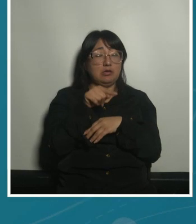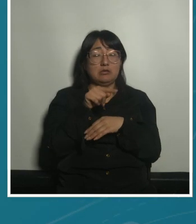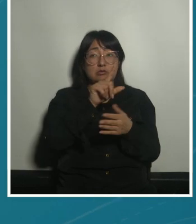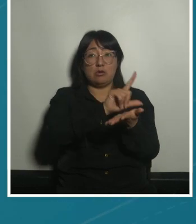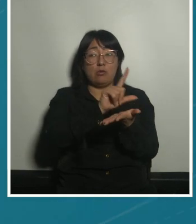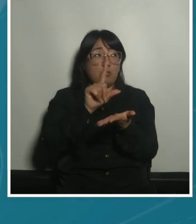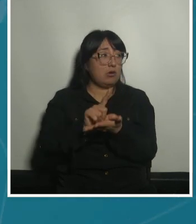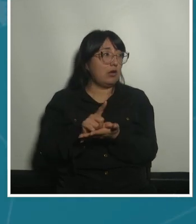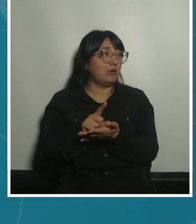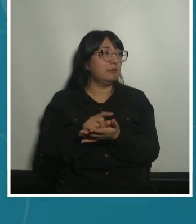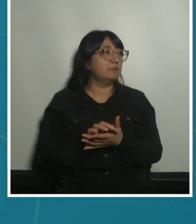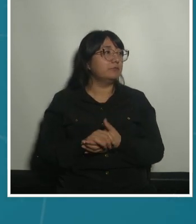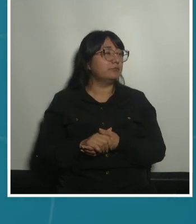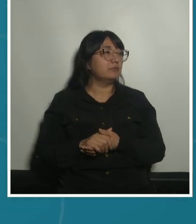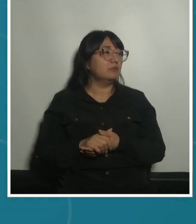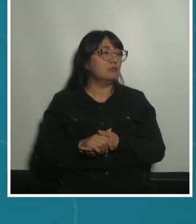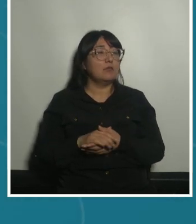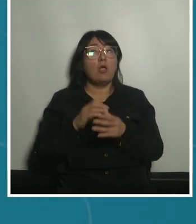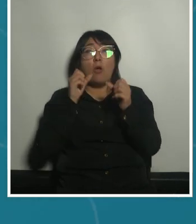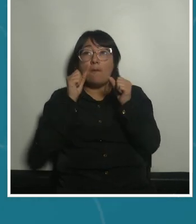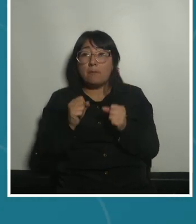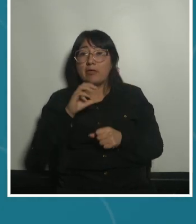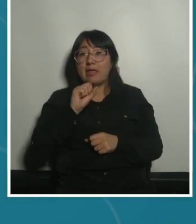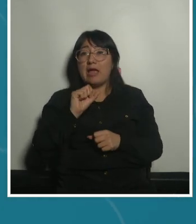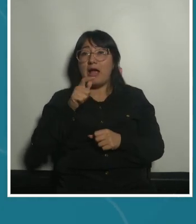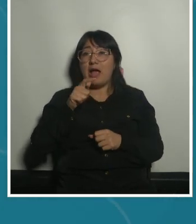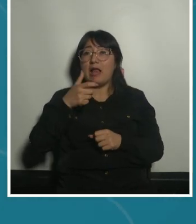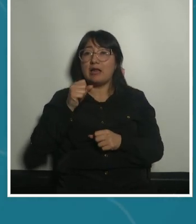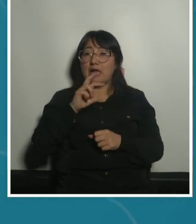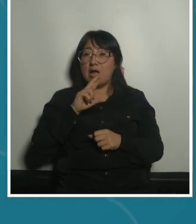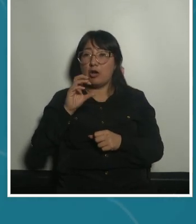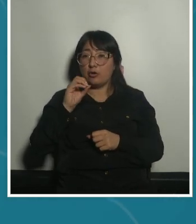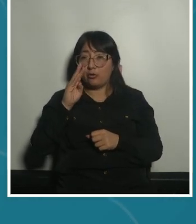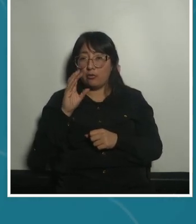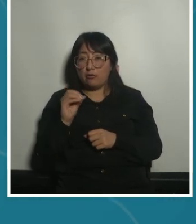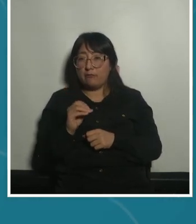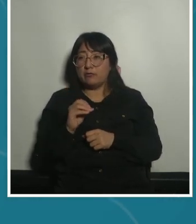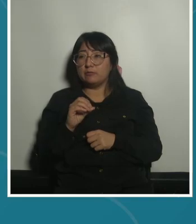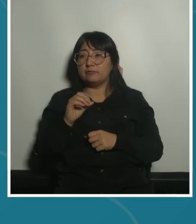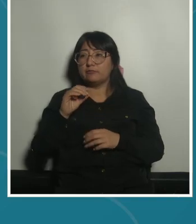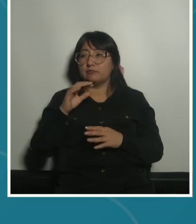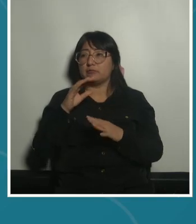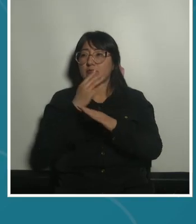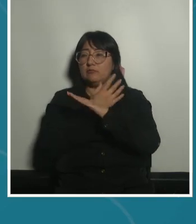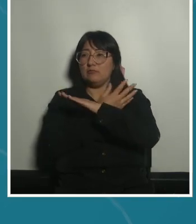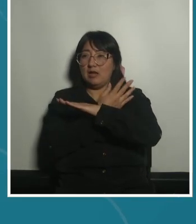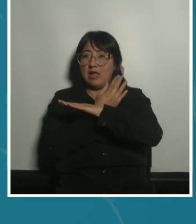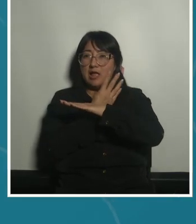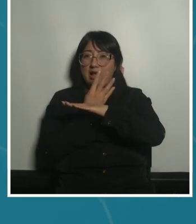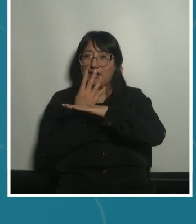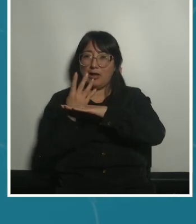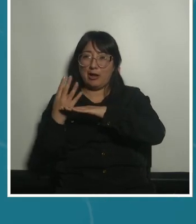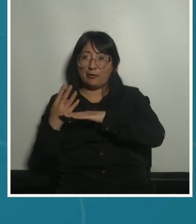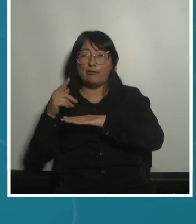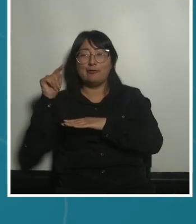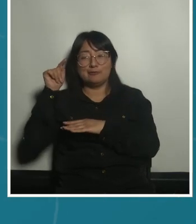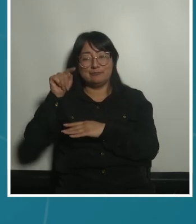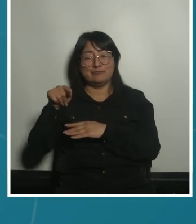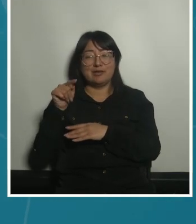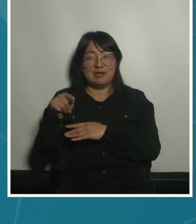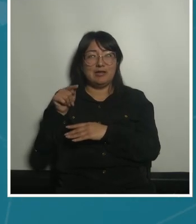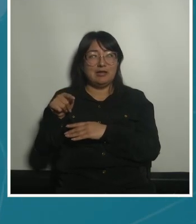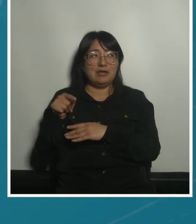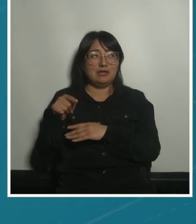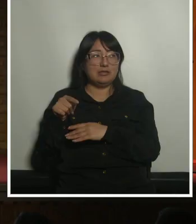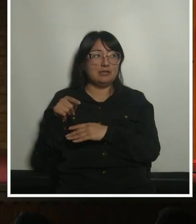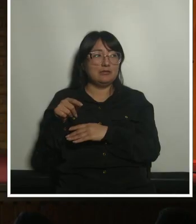localidades. Quizás Algarrobo es una de las áreas más intensas. San Alfonso del Mar está aquí, en medio de este